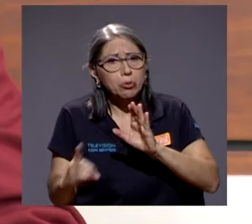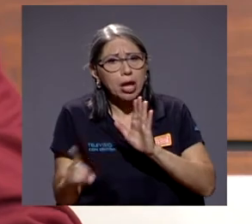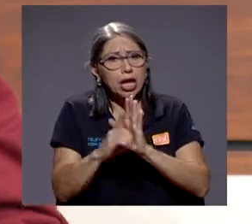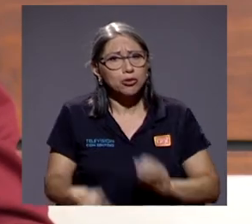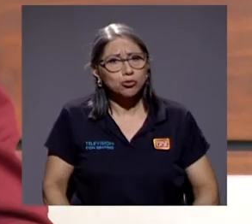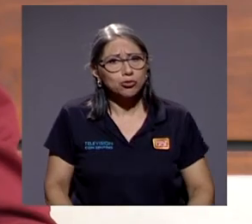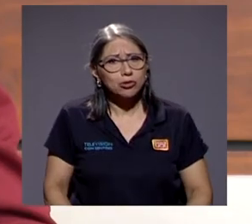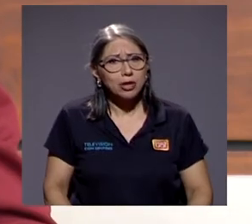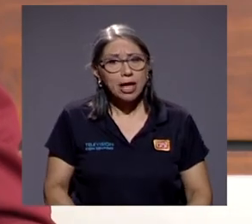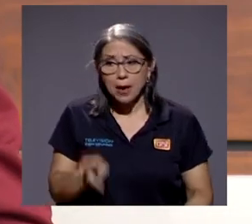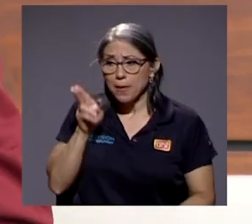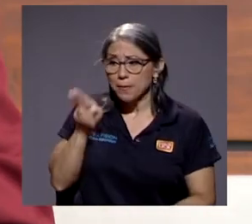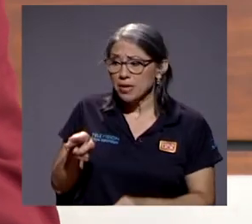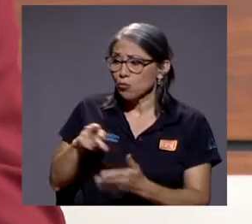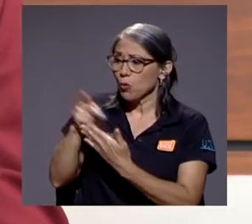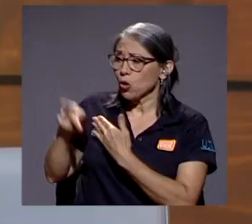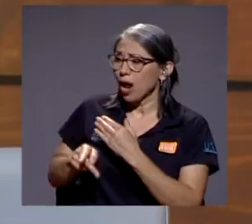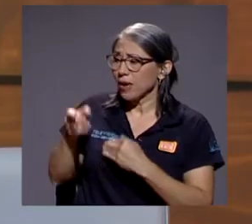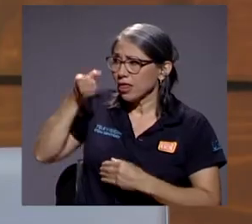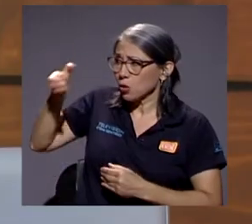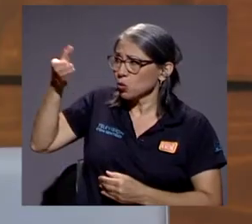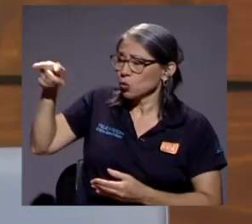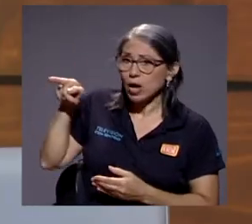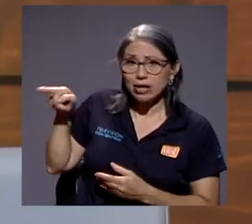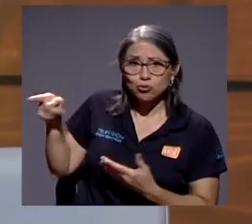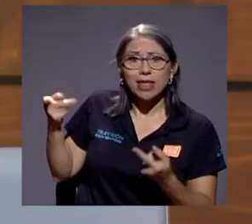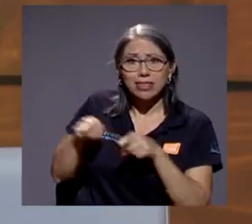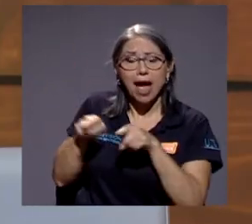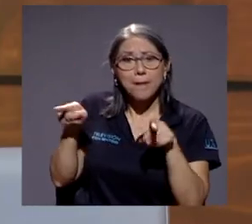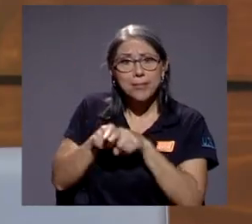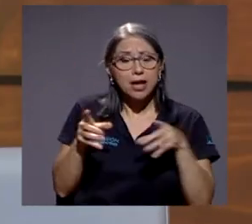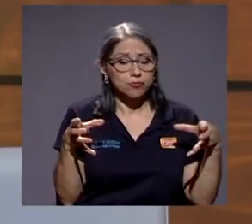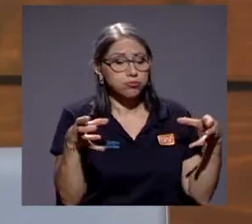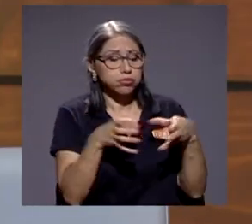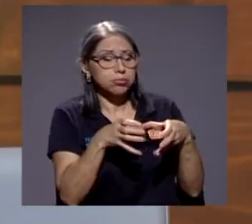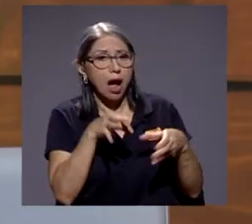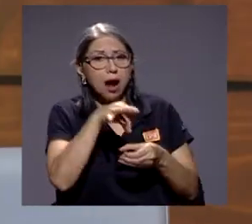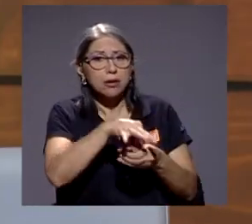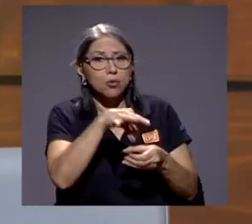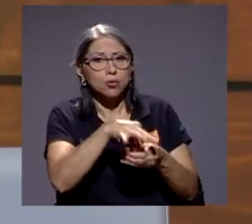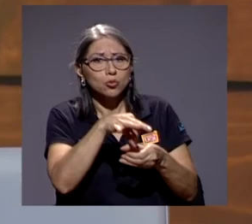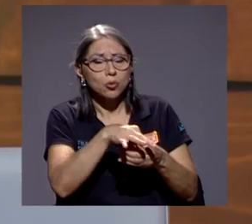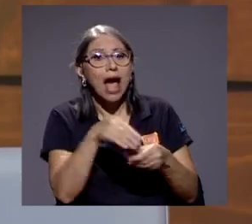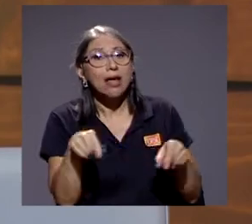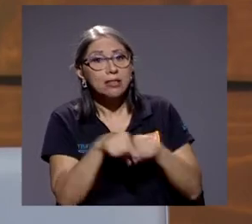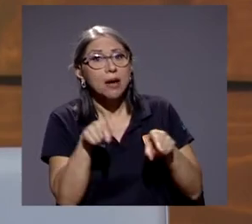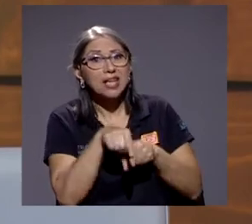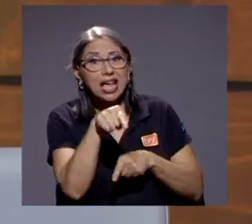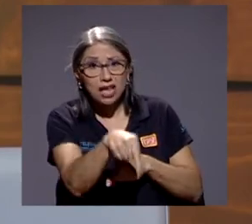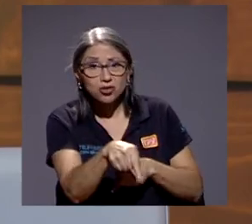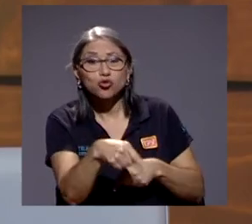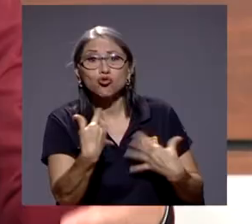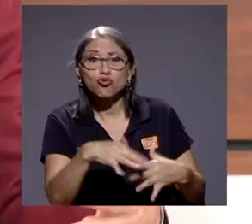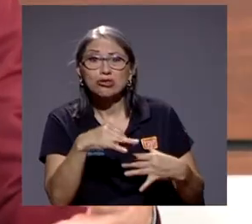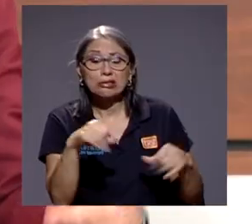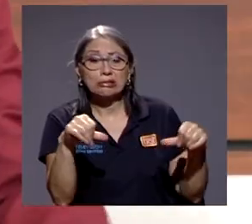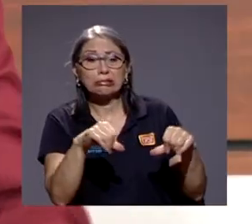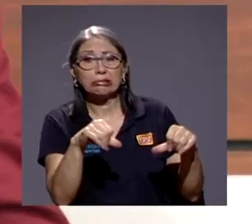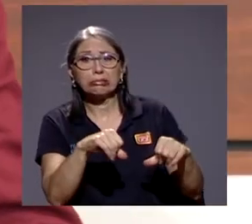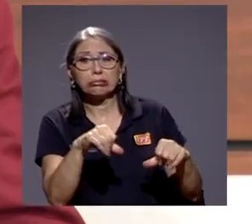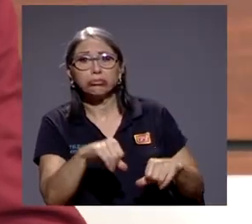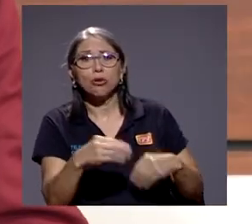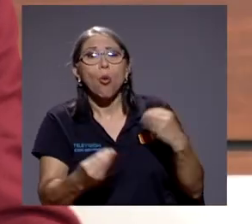programa de cultura mariana en el que usted estuvo que estaba el sector de agricultura que veíamos que es un sector también muy muy volteado y bueno cómo se